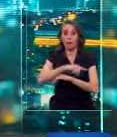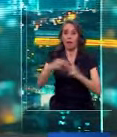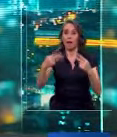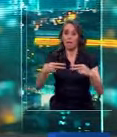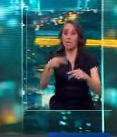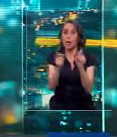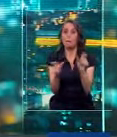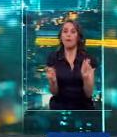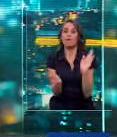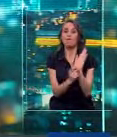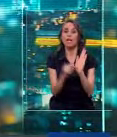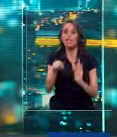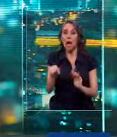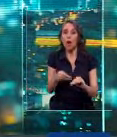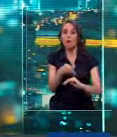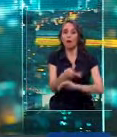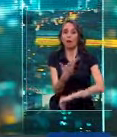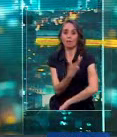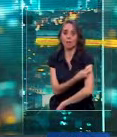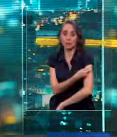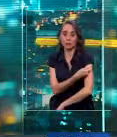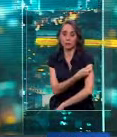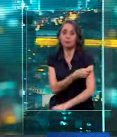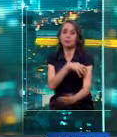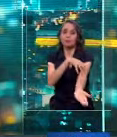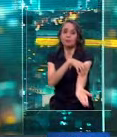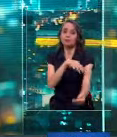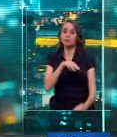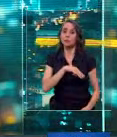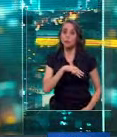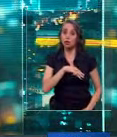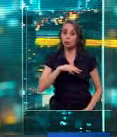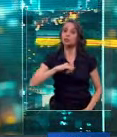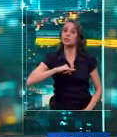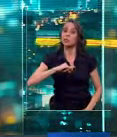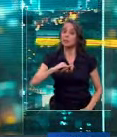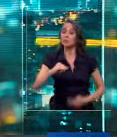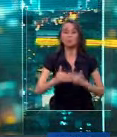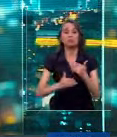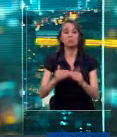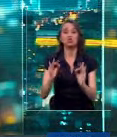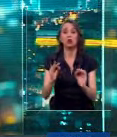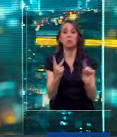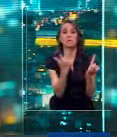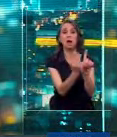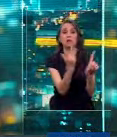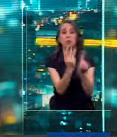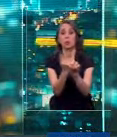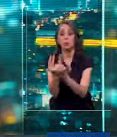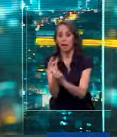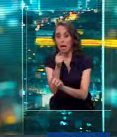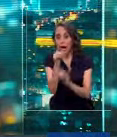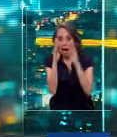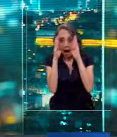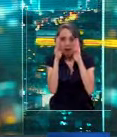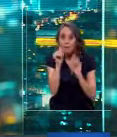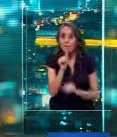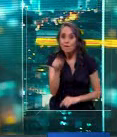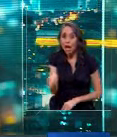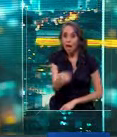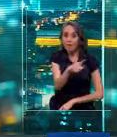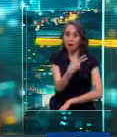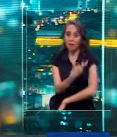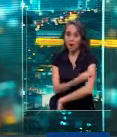mar para quienes les tocaba vacunarse en la región metropolitana en cambio el proceso continuó con normalidad y mucha atención a quienes aún no se